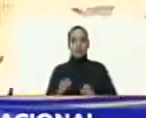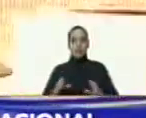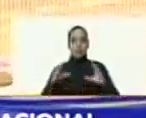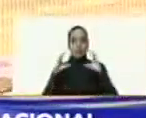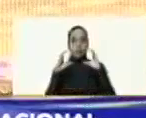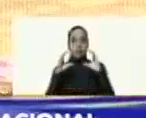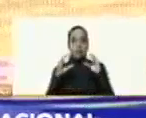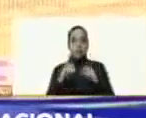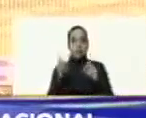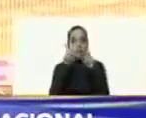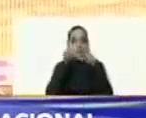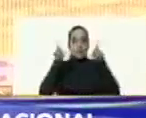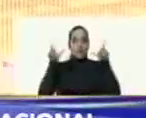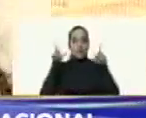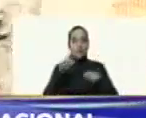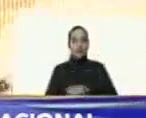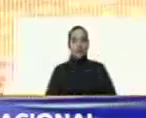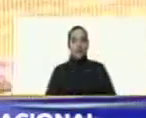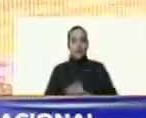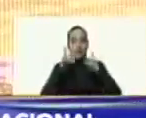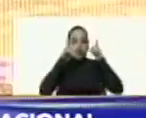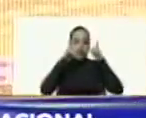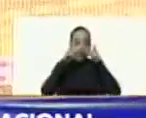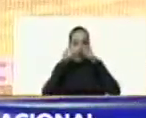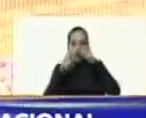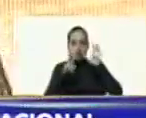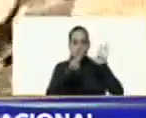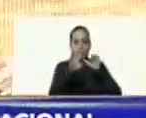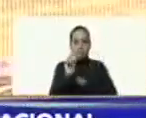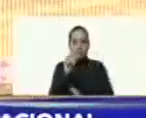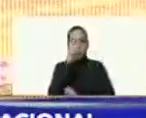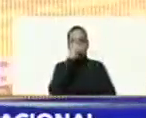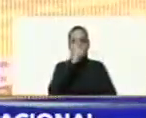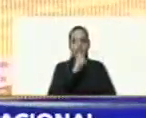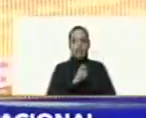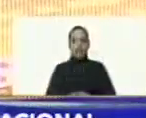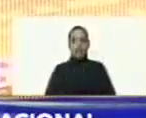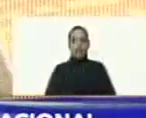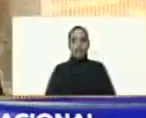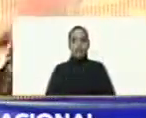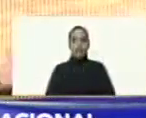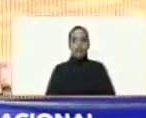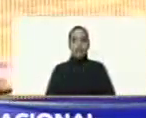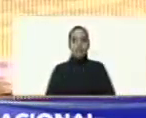Impresionante, ¿no? Y fotografías de los 70 años.